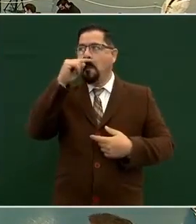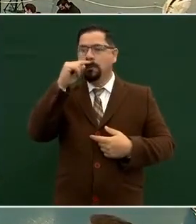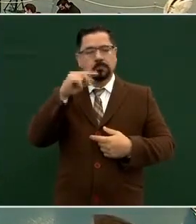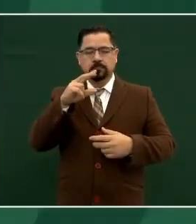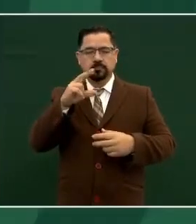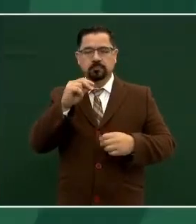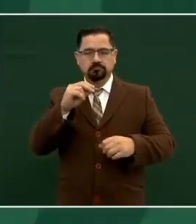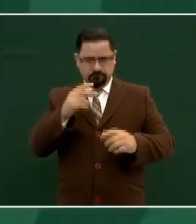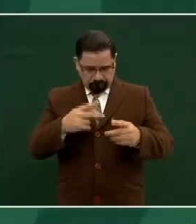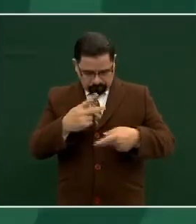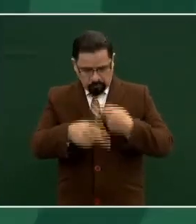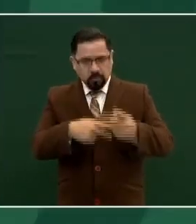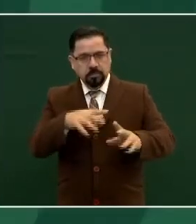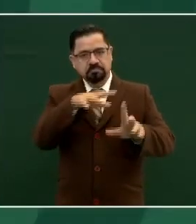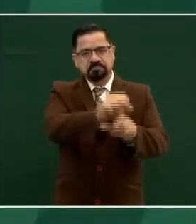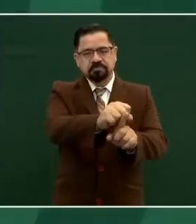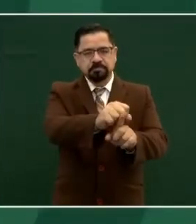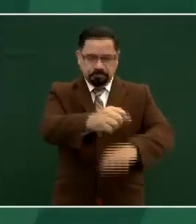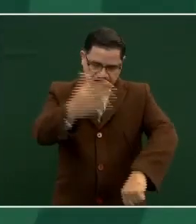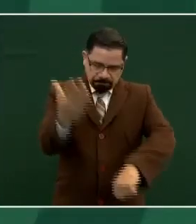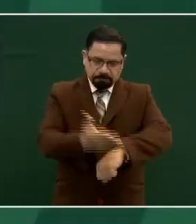de antes.